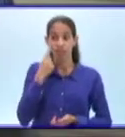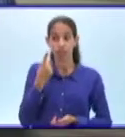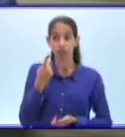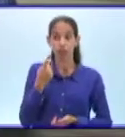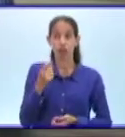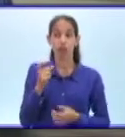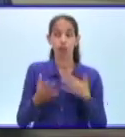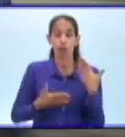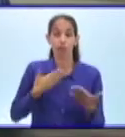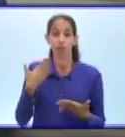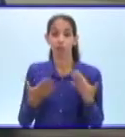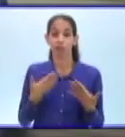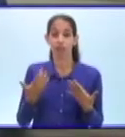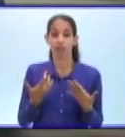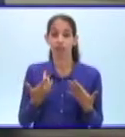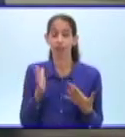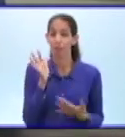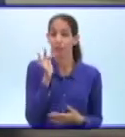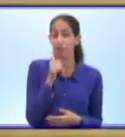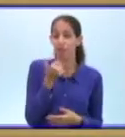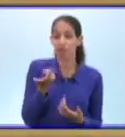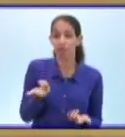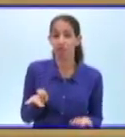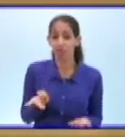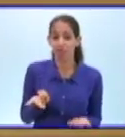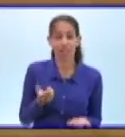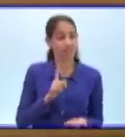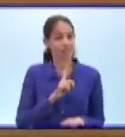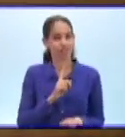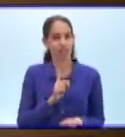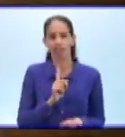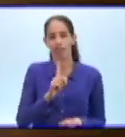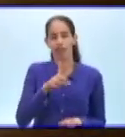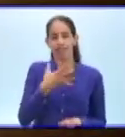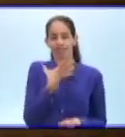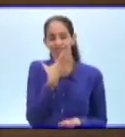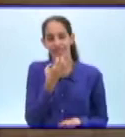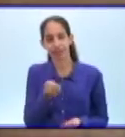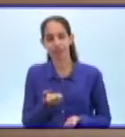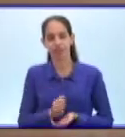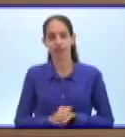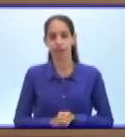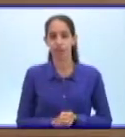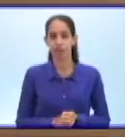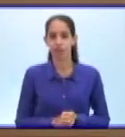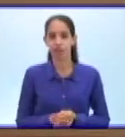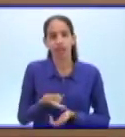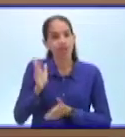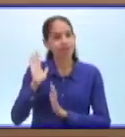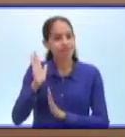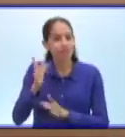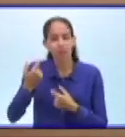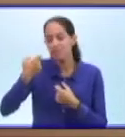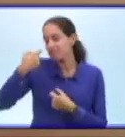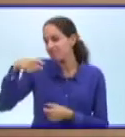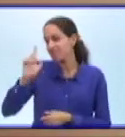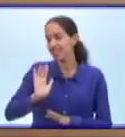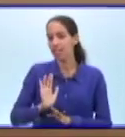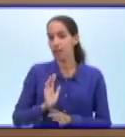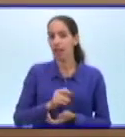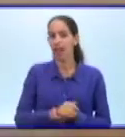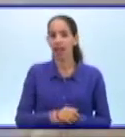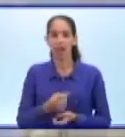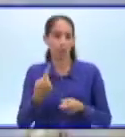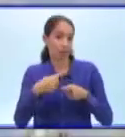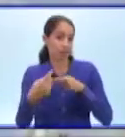ha sido objeto de burla y de risa, y a ella no le conviene eso. Ella se vale de eso y se marcha definitivamente. El hijo tenía 13